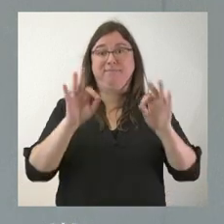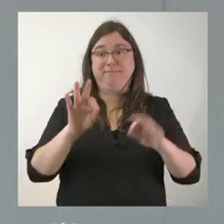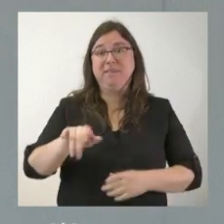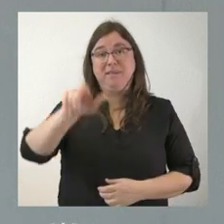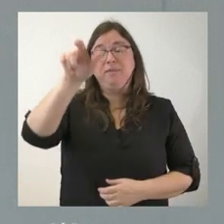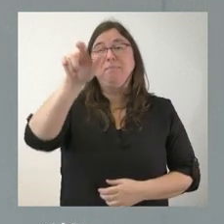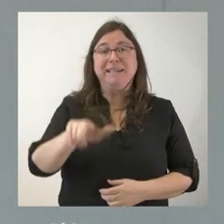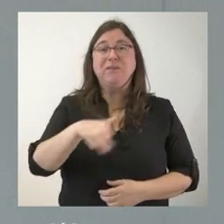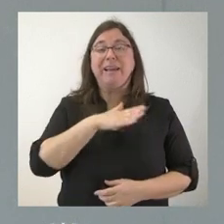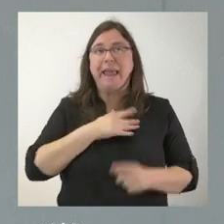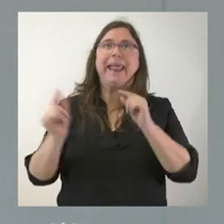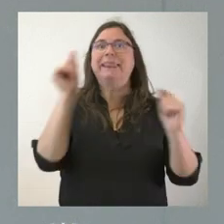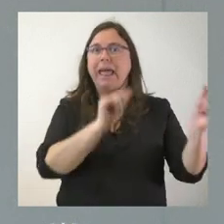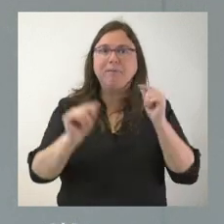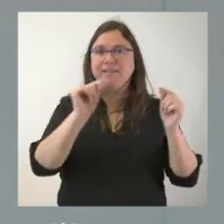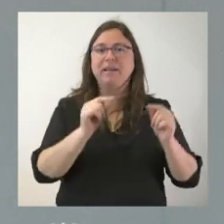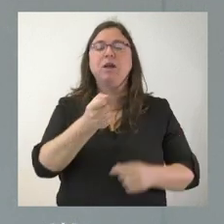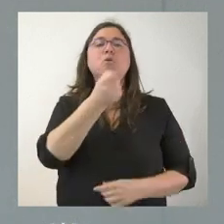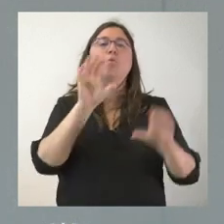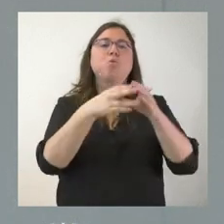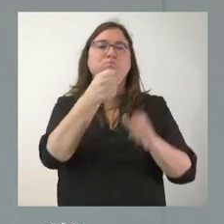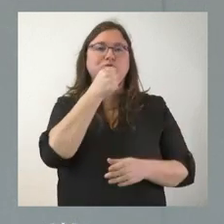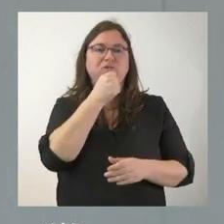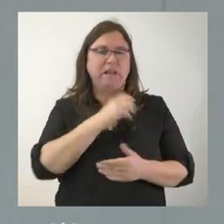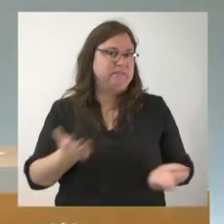quien quiere hacer debate de esto que es el partido socialista